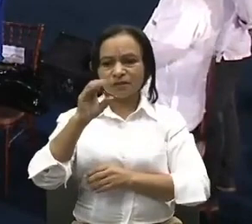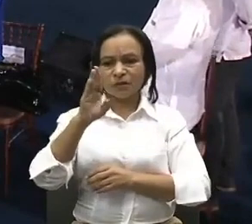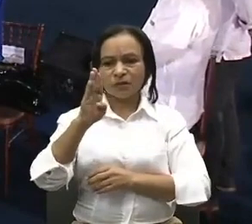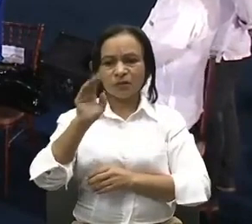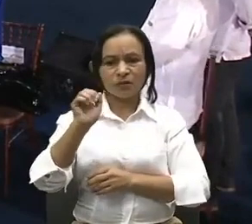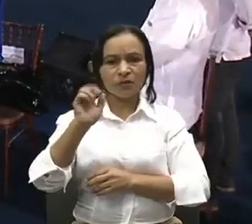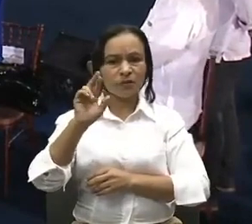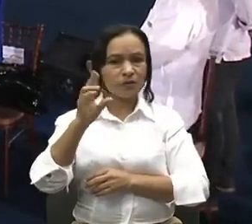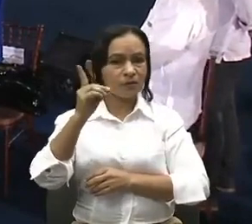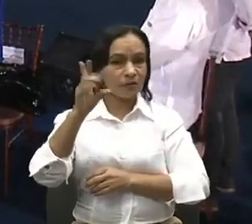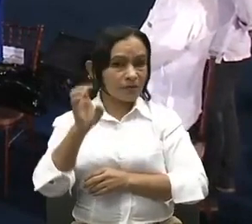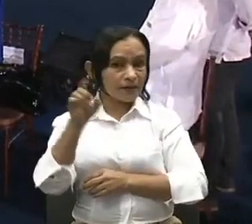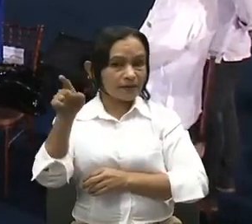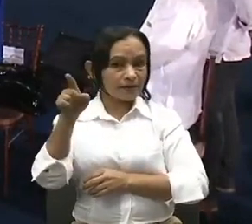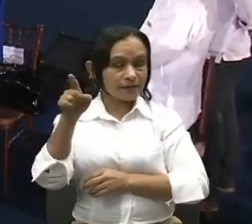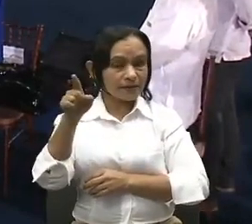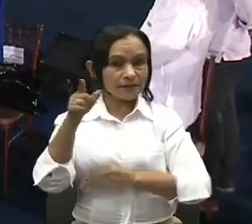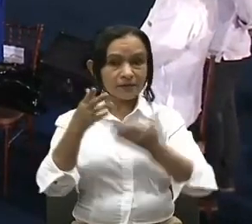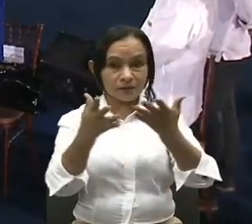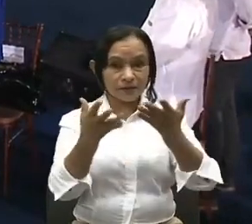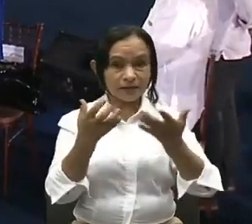los que se ensañan de esa manera